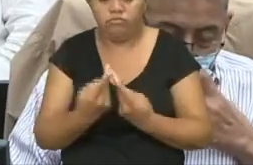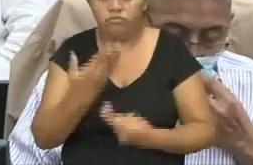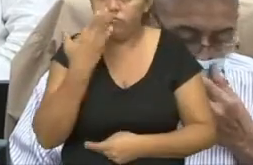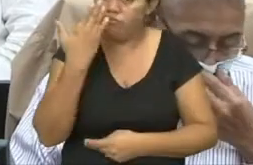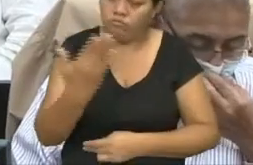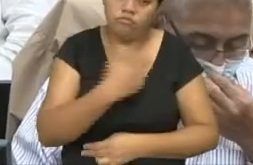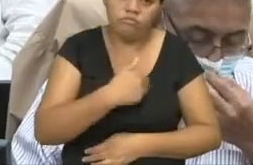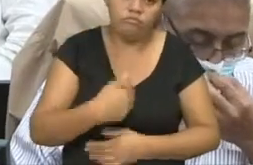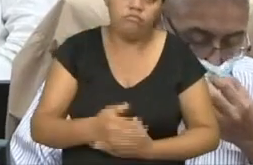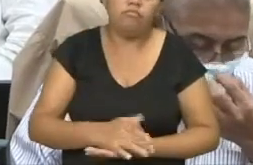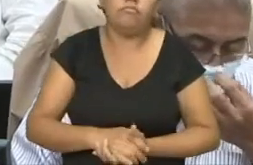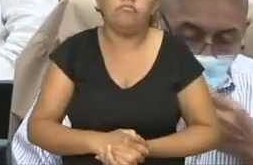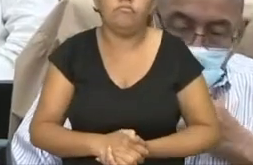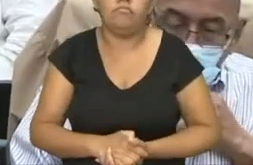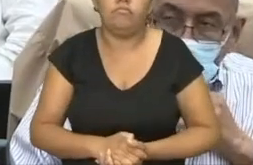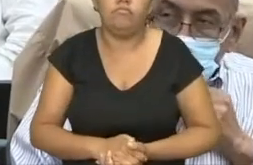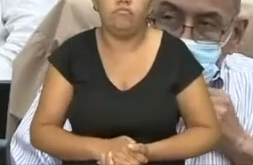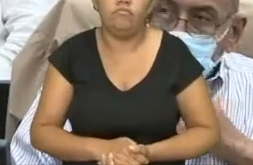Vamos a votar a favor.